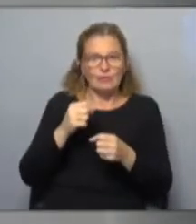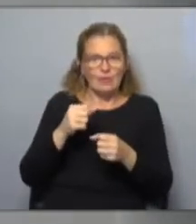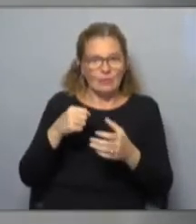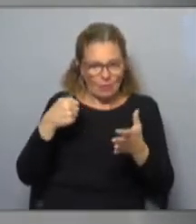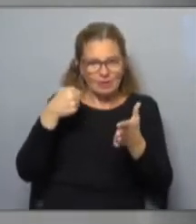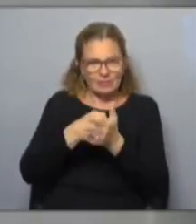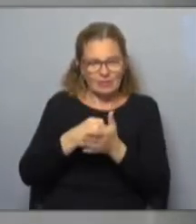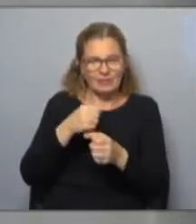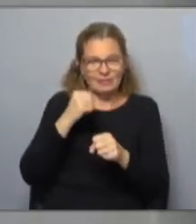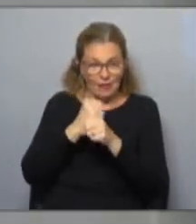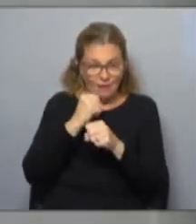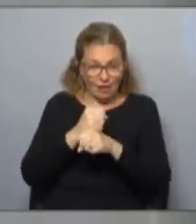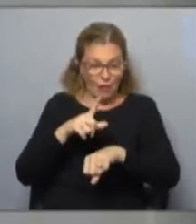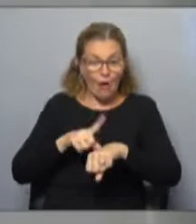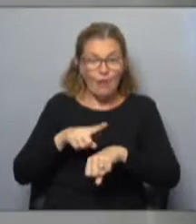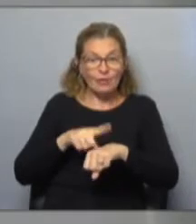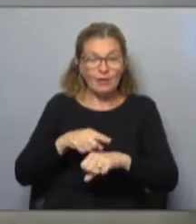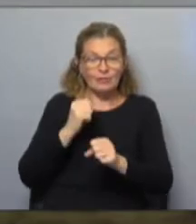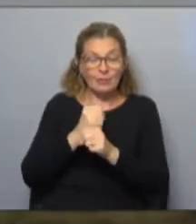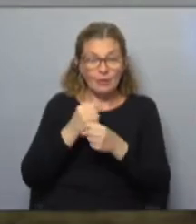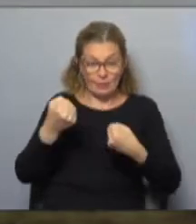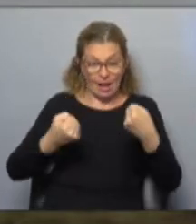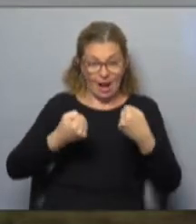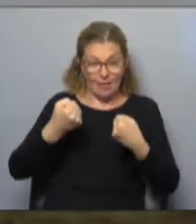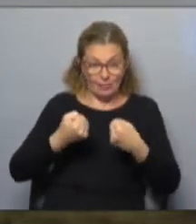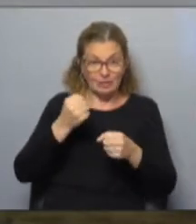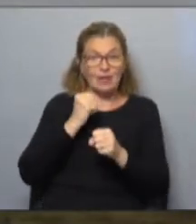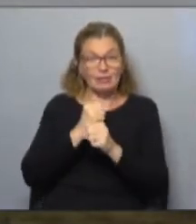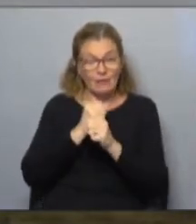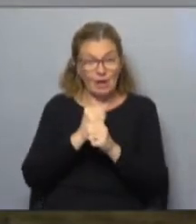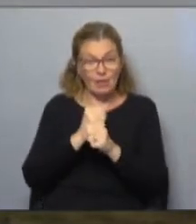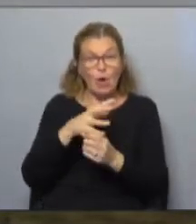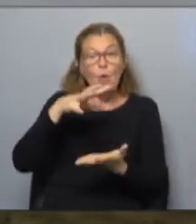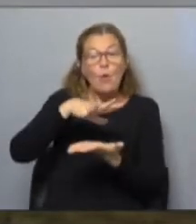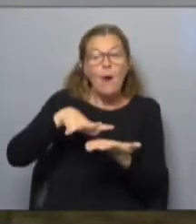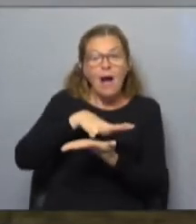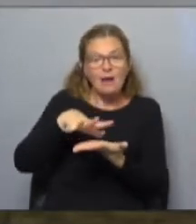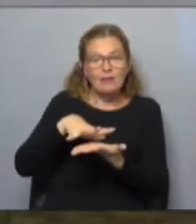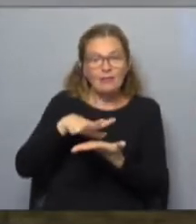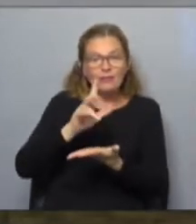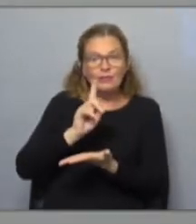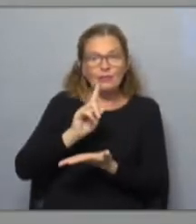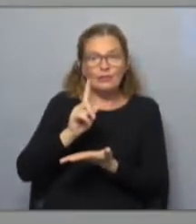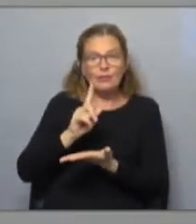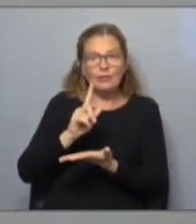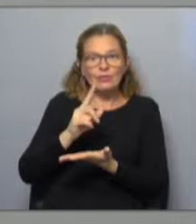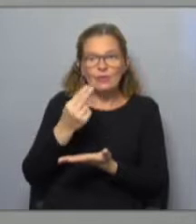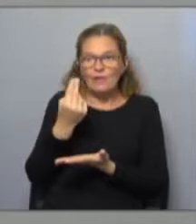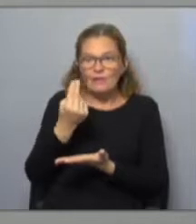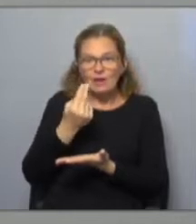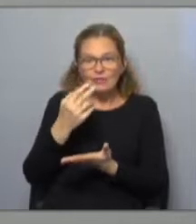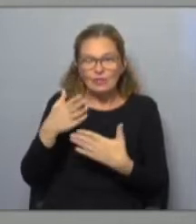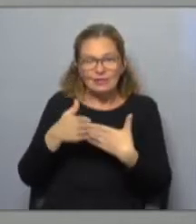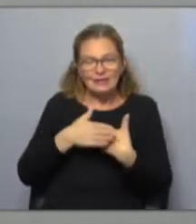en horario de trabajo, en una camioneta del trabajo. En el lugar donde estaba trabajando no había un baño cerca.